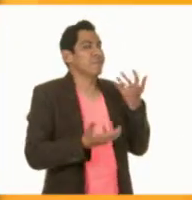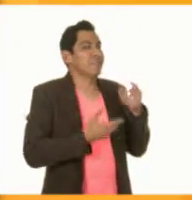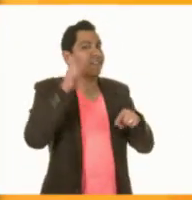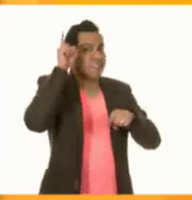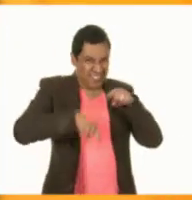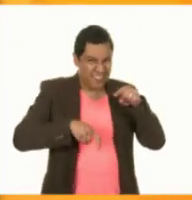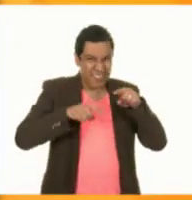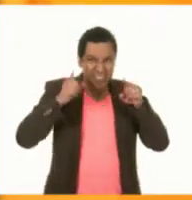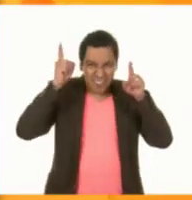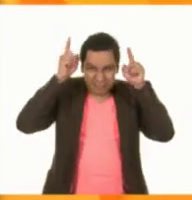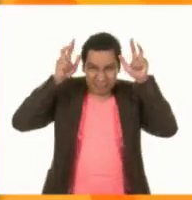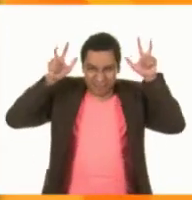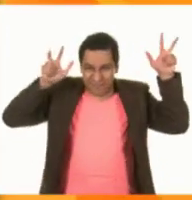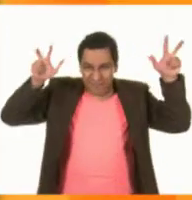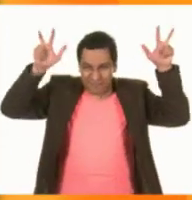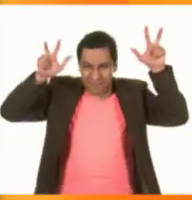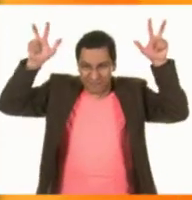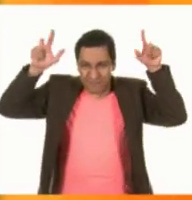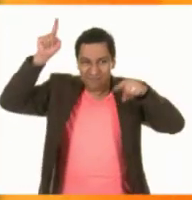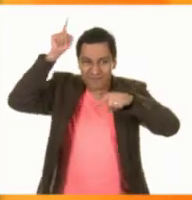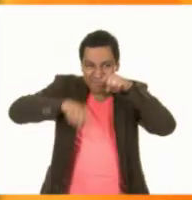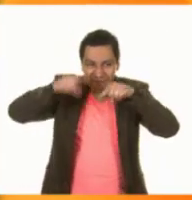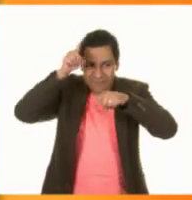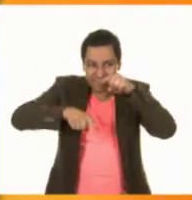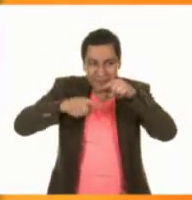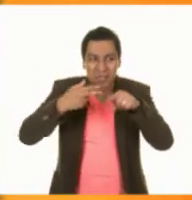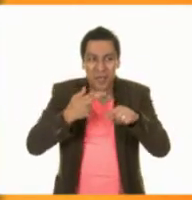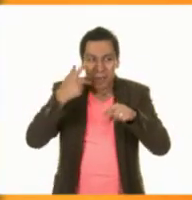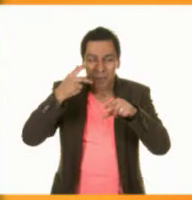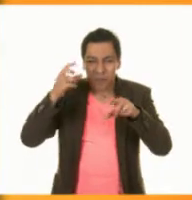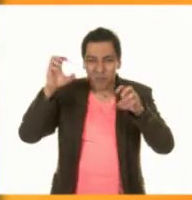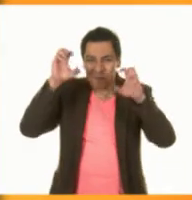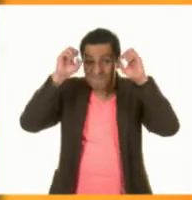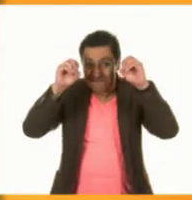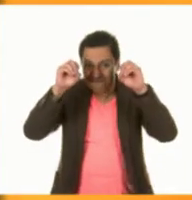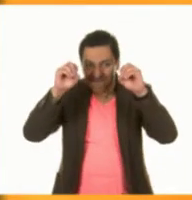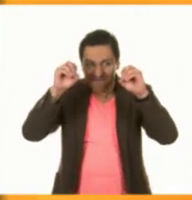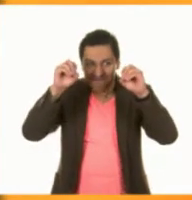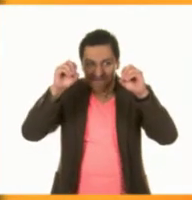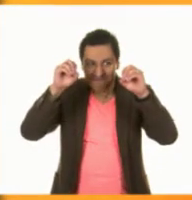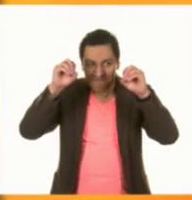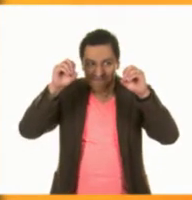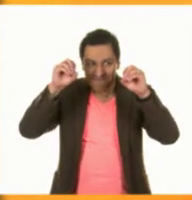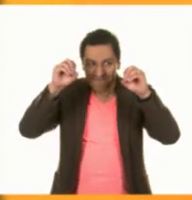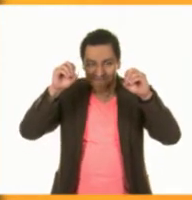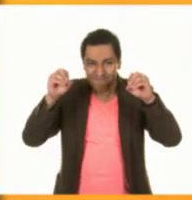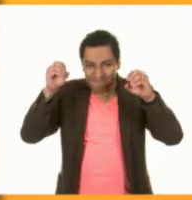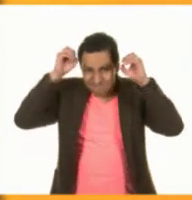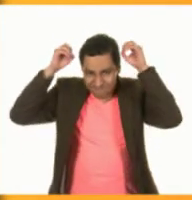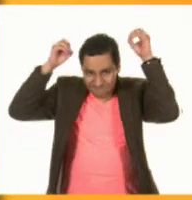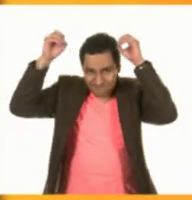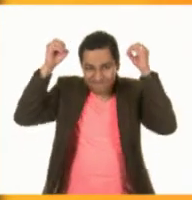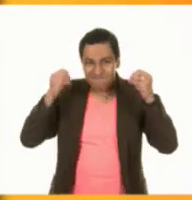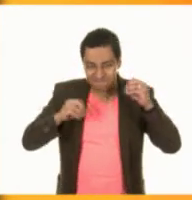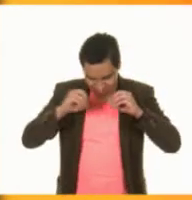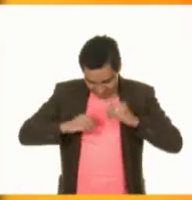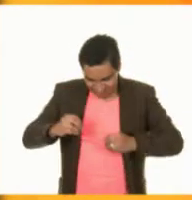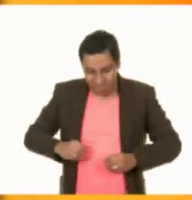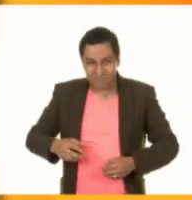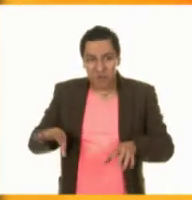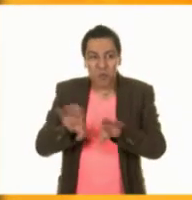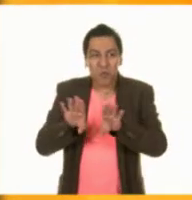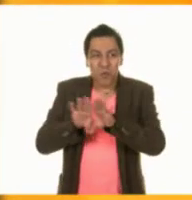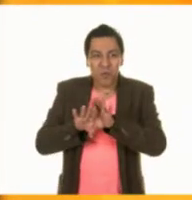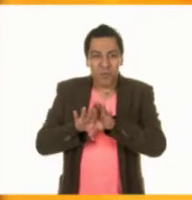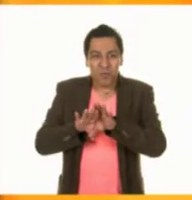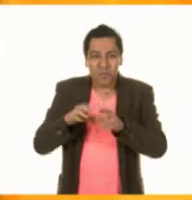las ramas y me pones dos medios círculos? ¡No tan grandes! ¡Auxilio! ¡Que alguien me ayude!